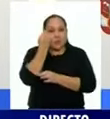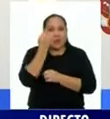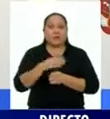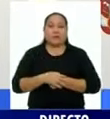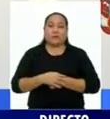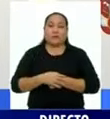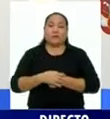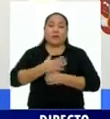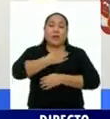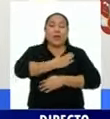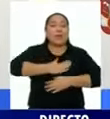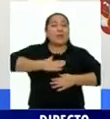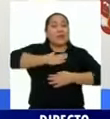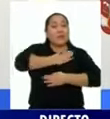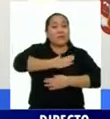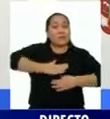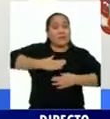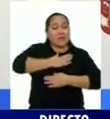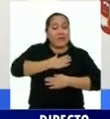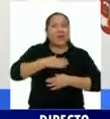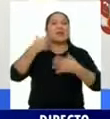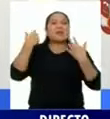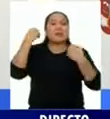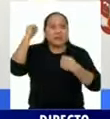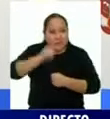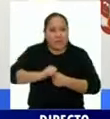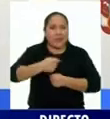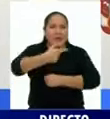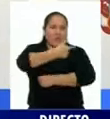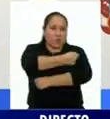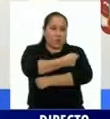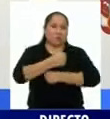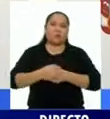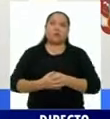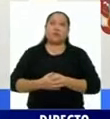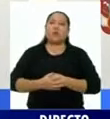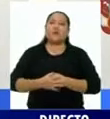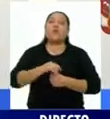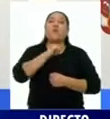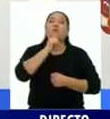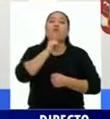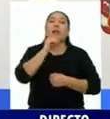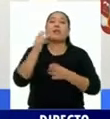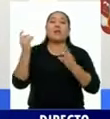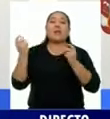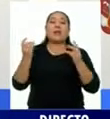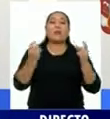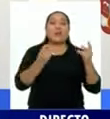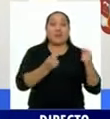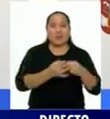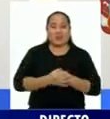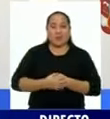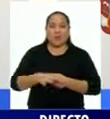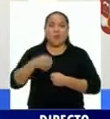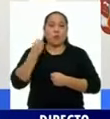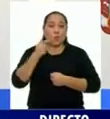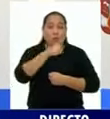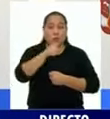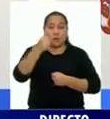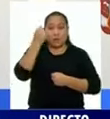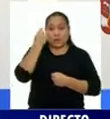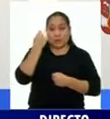La satisfacción es que tenemos vacunas. Nos falta velocidad, porque deben